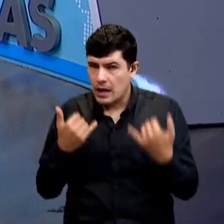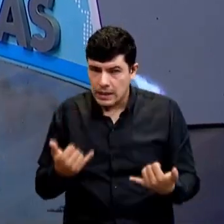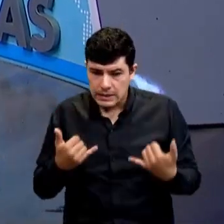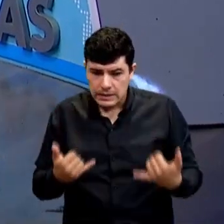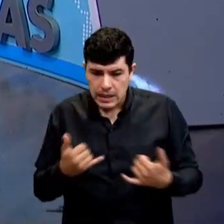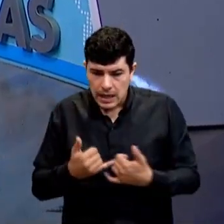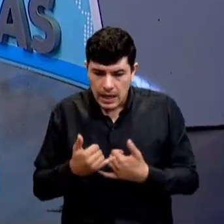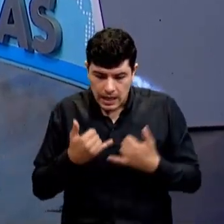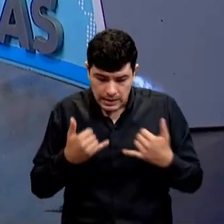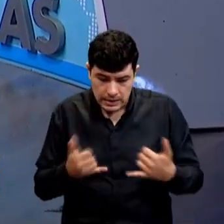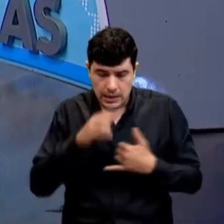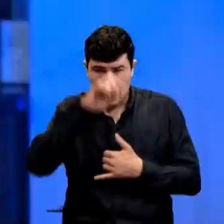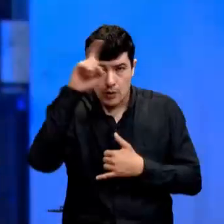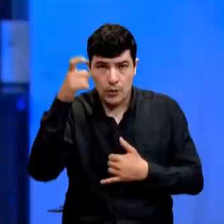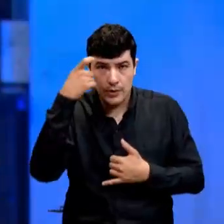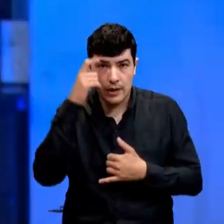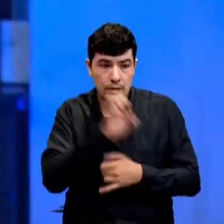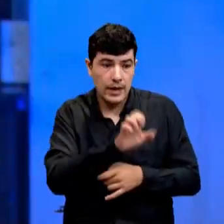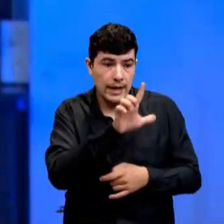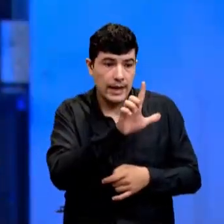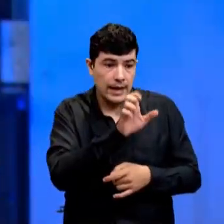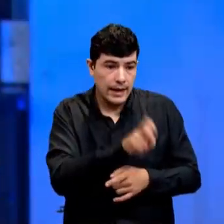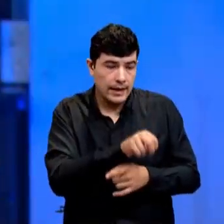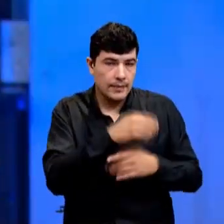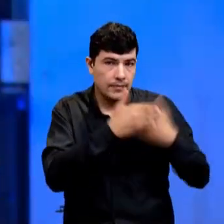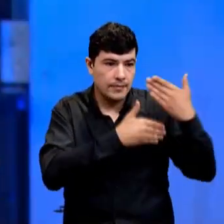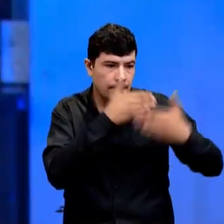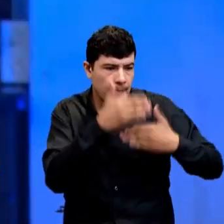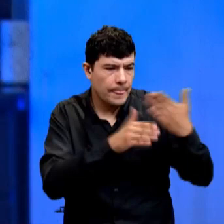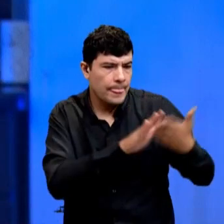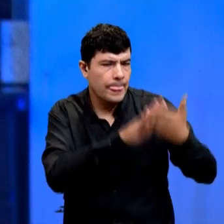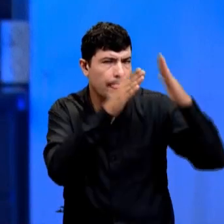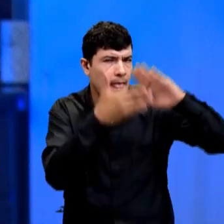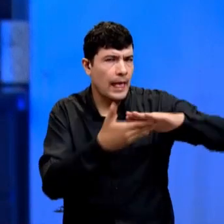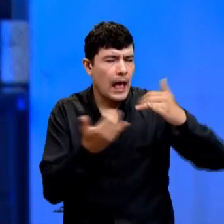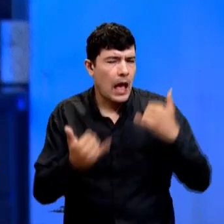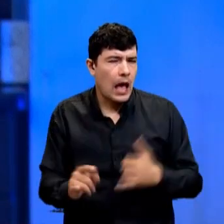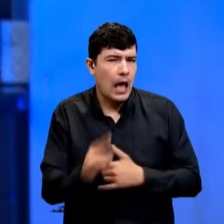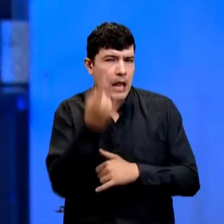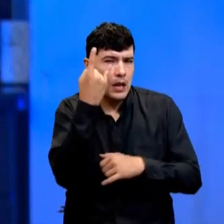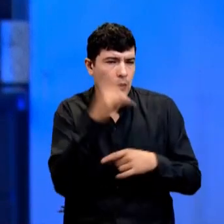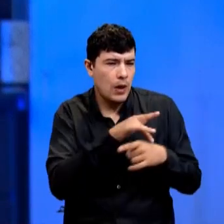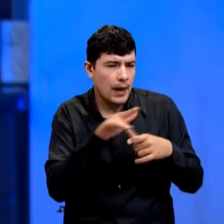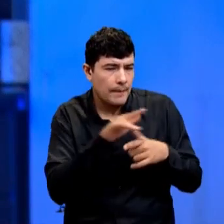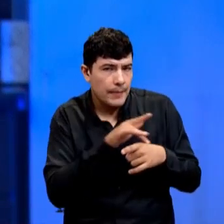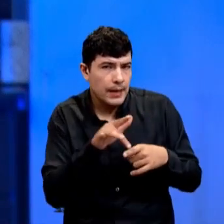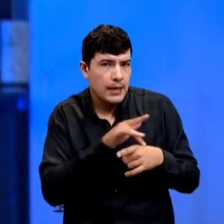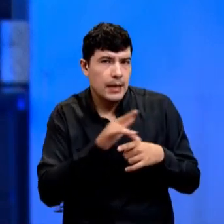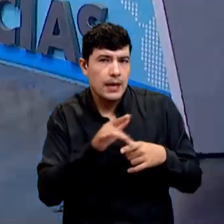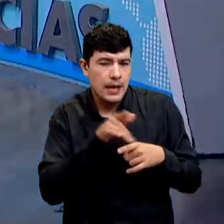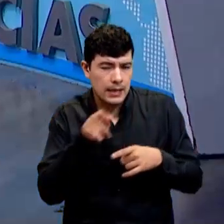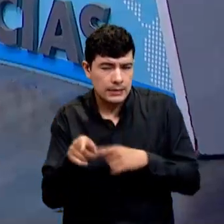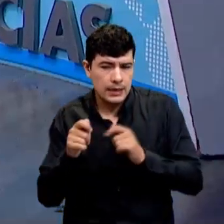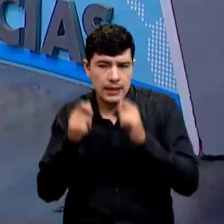con el ELN, con ese proceso de paz que se viene adelantando, ¿tendría alguna implicación esa designación de Salvatore